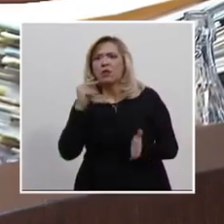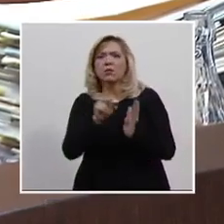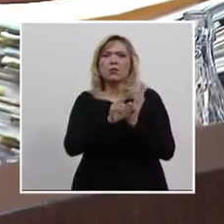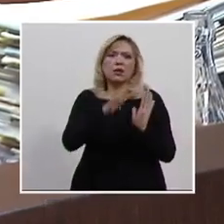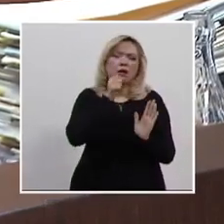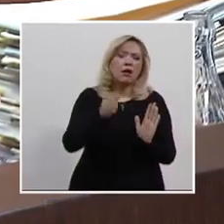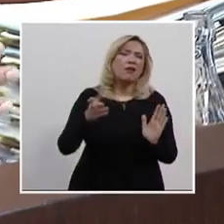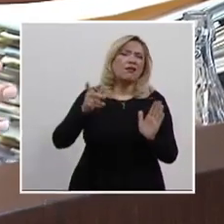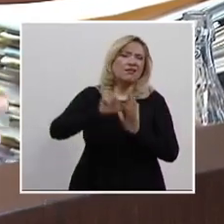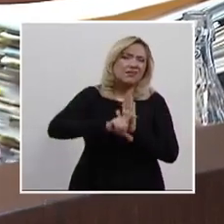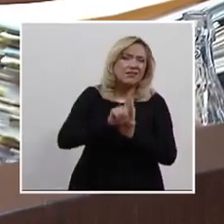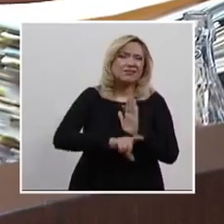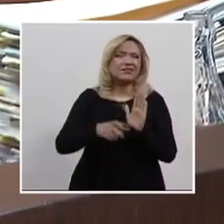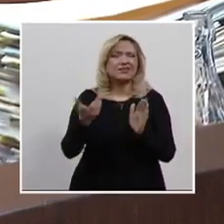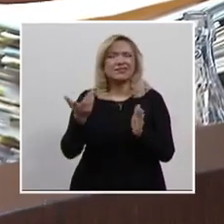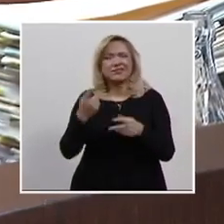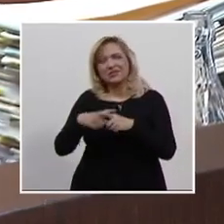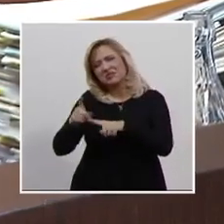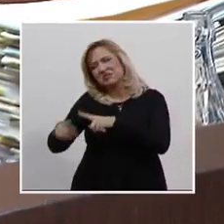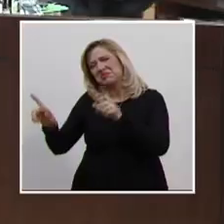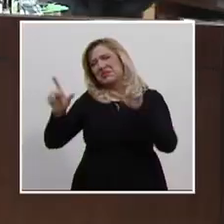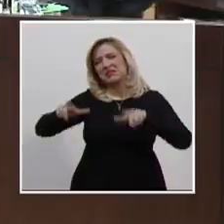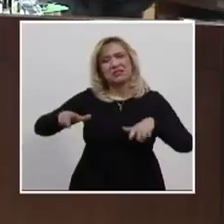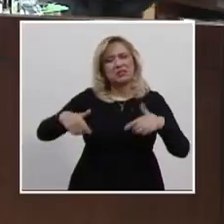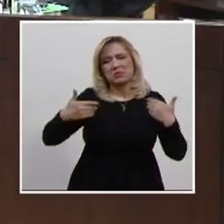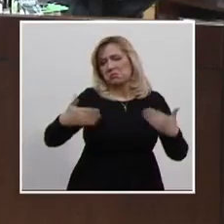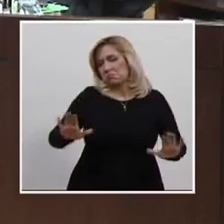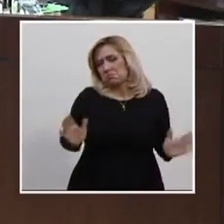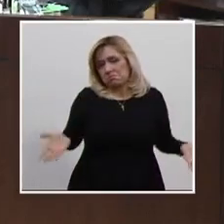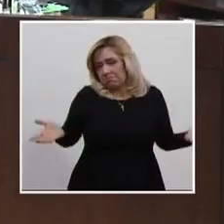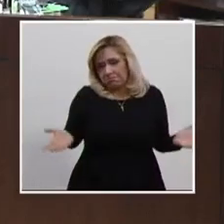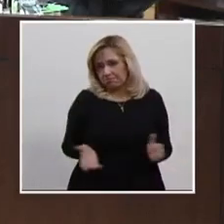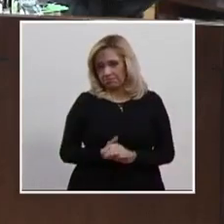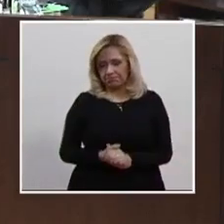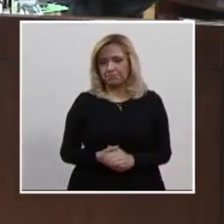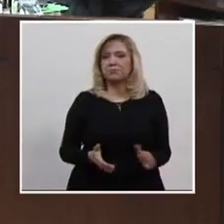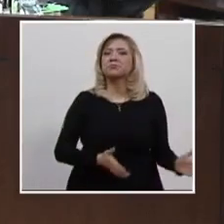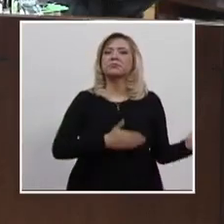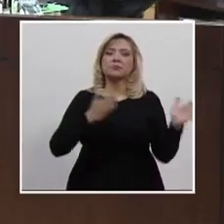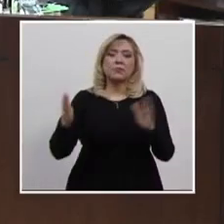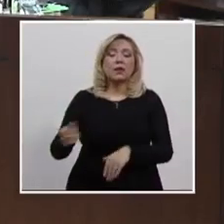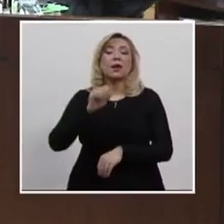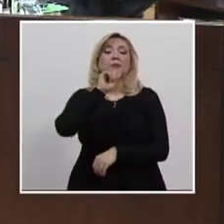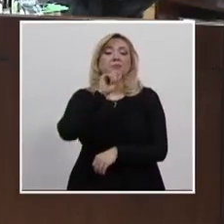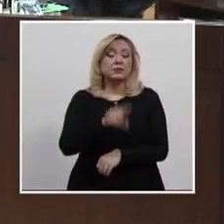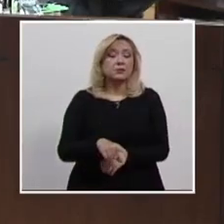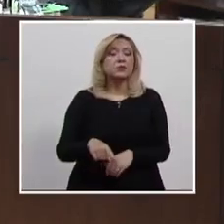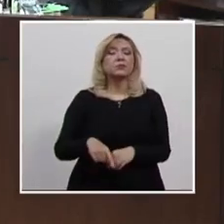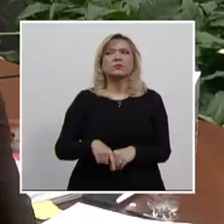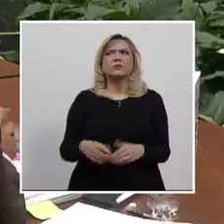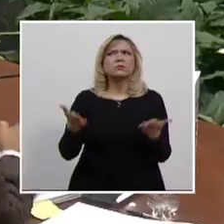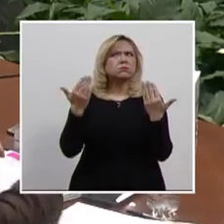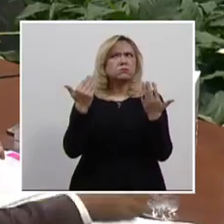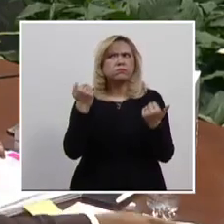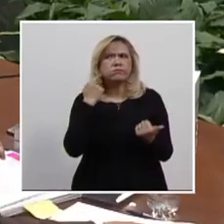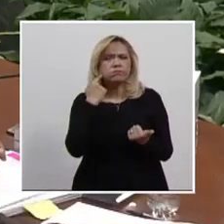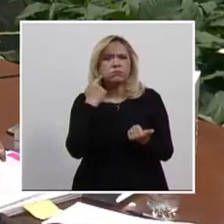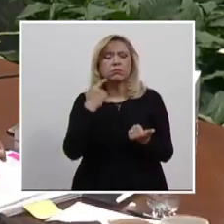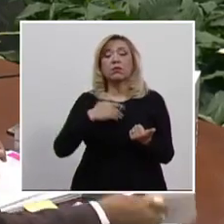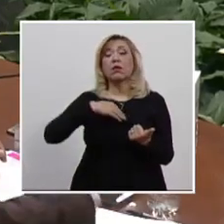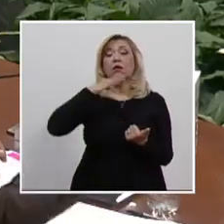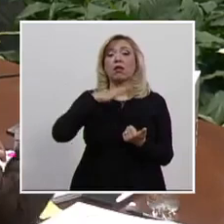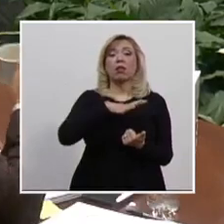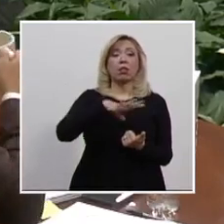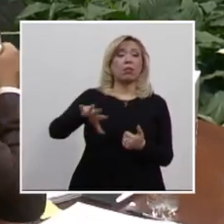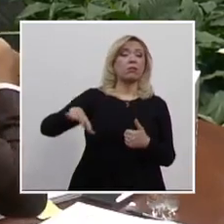ya sea radiodifusores o digitales. En este mismo asunto, la Sala Superior declaró inexistente la omisión atribuida